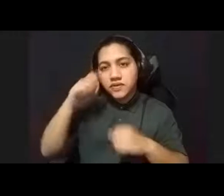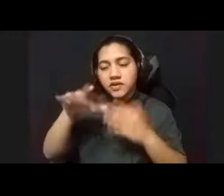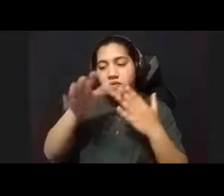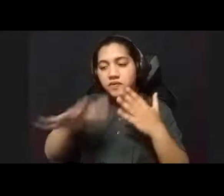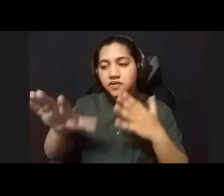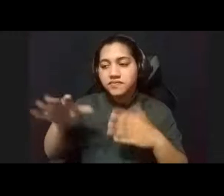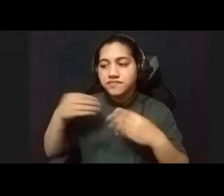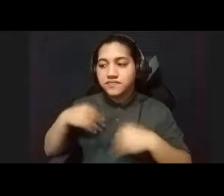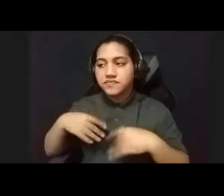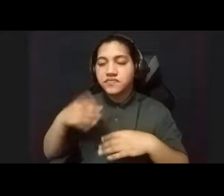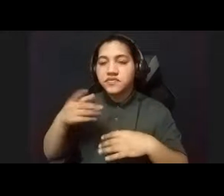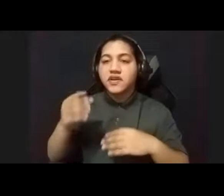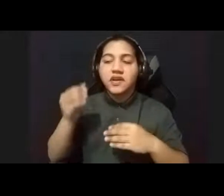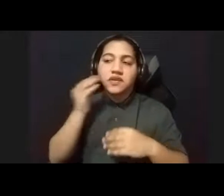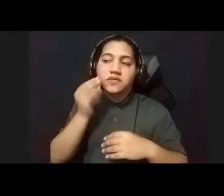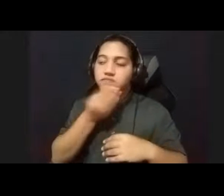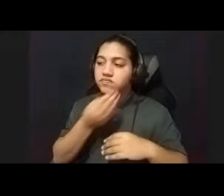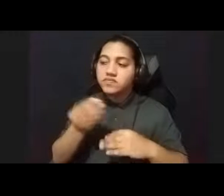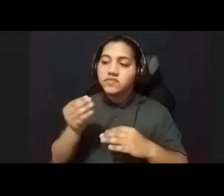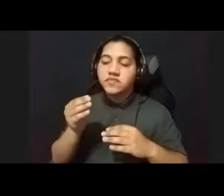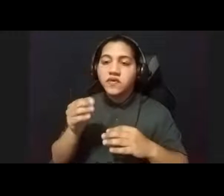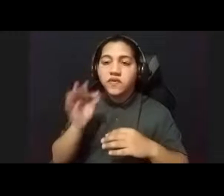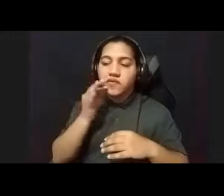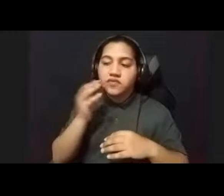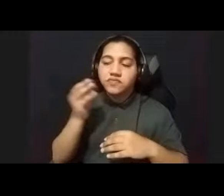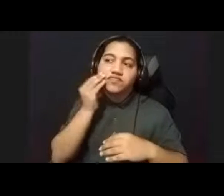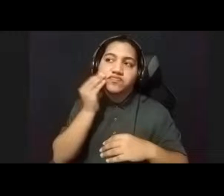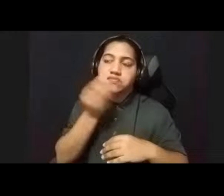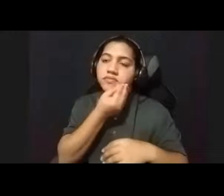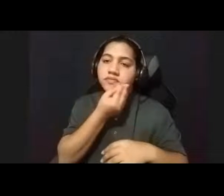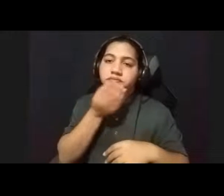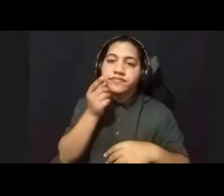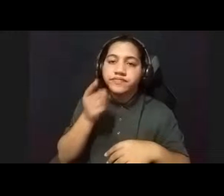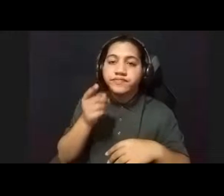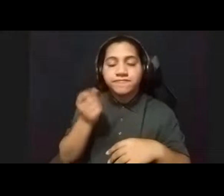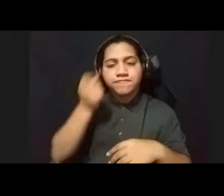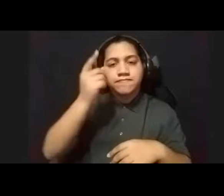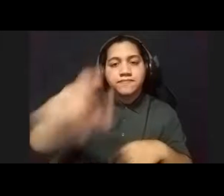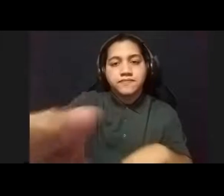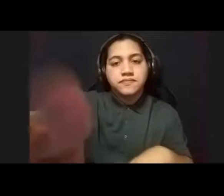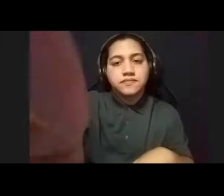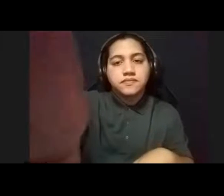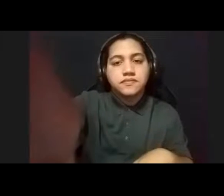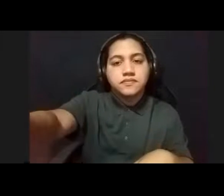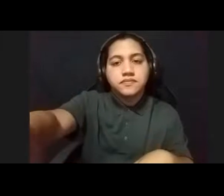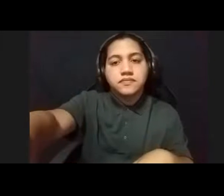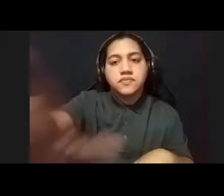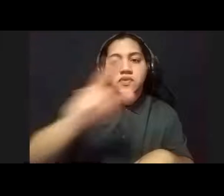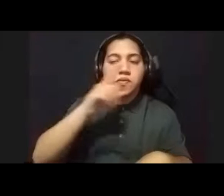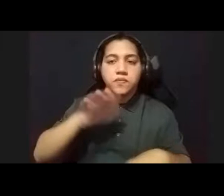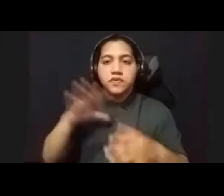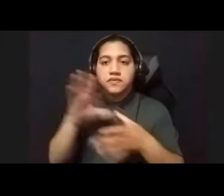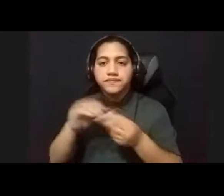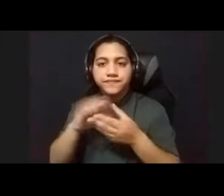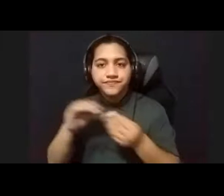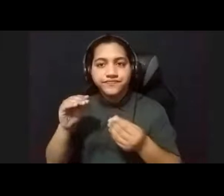buscar el marido. Para entender lo que acabo de contar, tenemos que entender que las contadoras que narraban estos cuentos, que eran parte